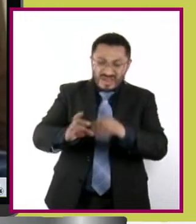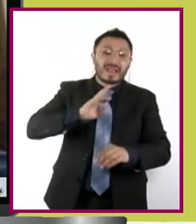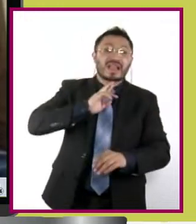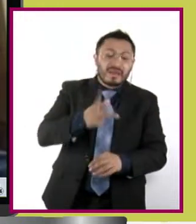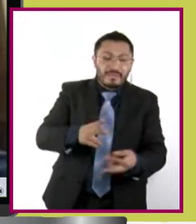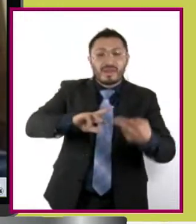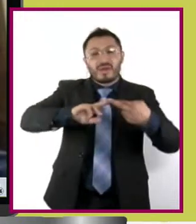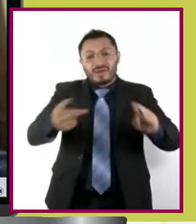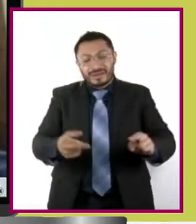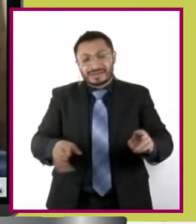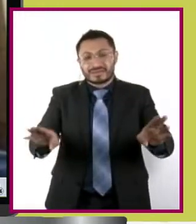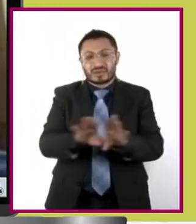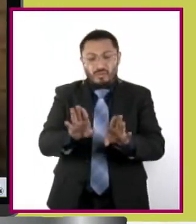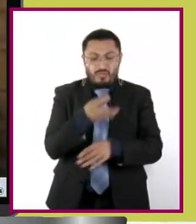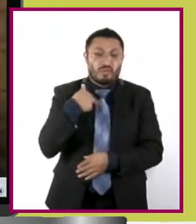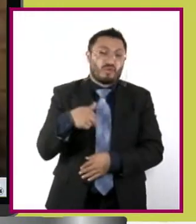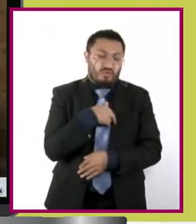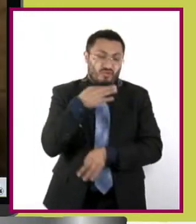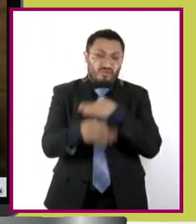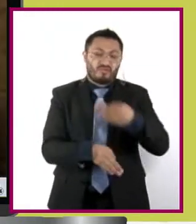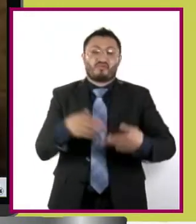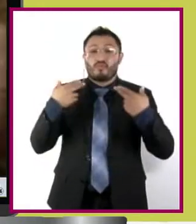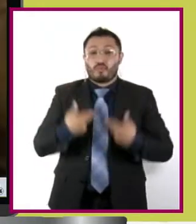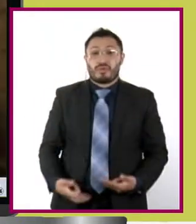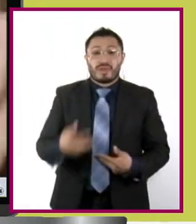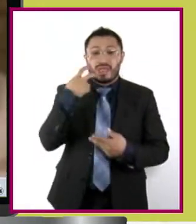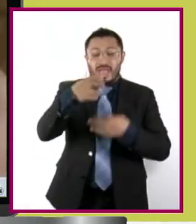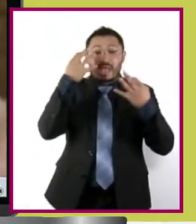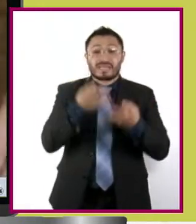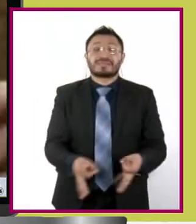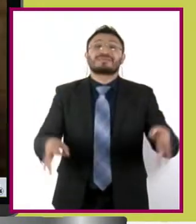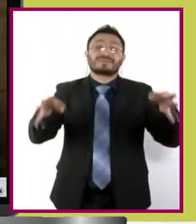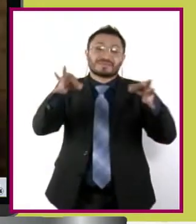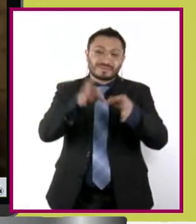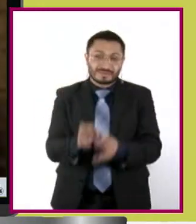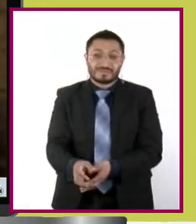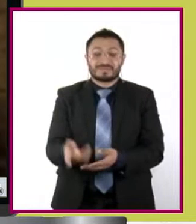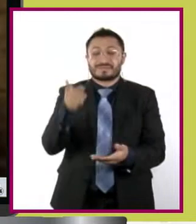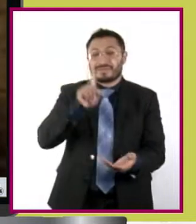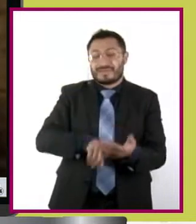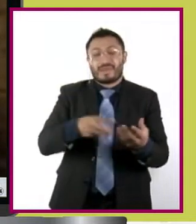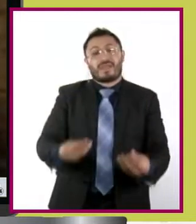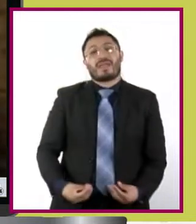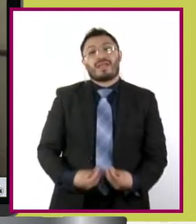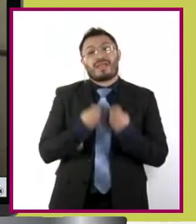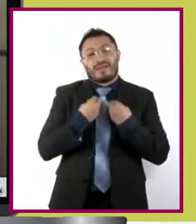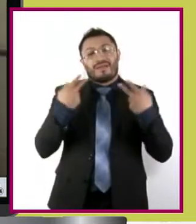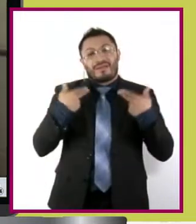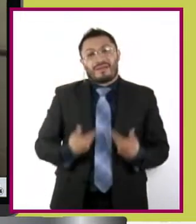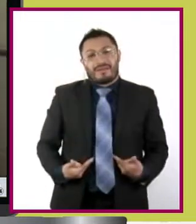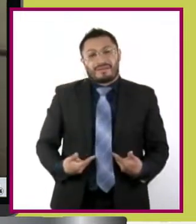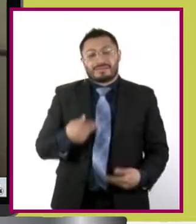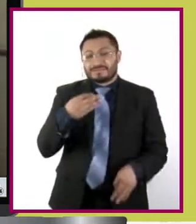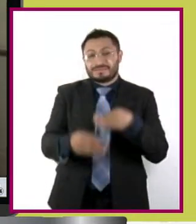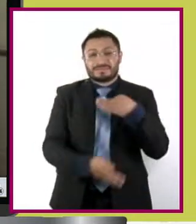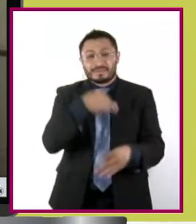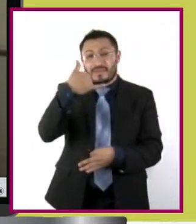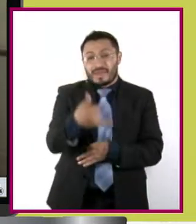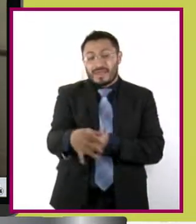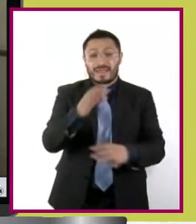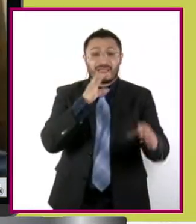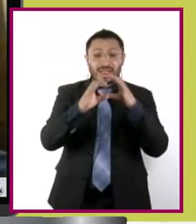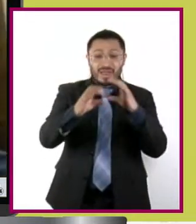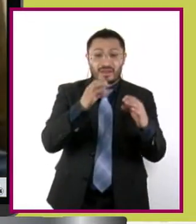relacionarnos como lo humano que somos. Es una tarea fundamental en la vida de los seres humanos y la convivencia